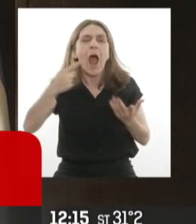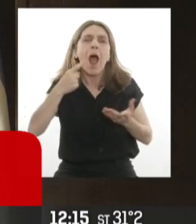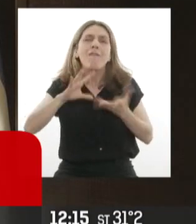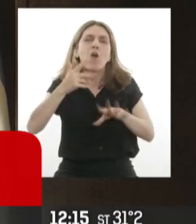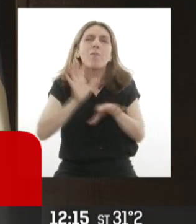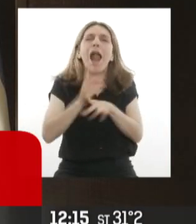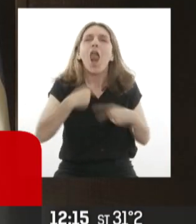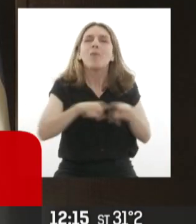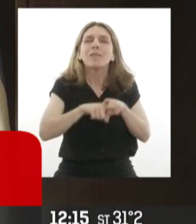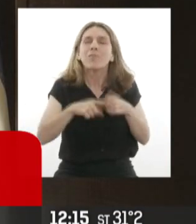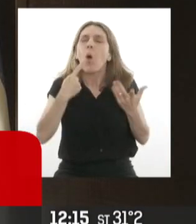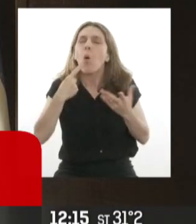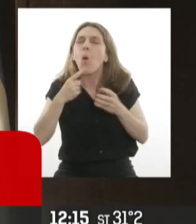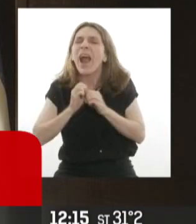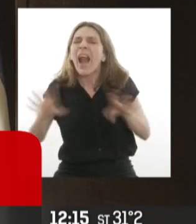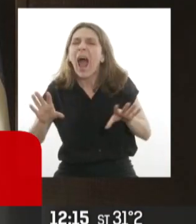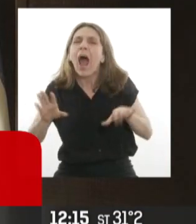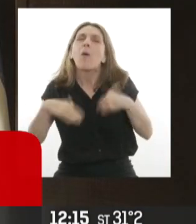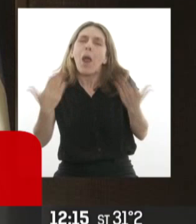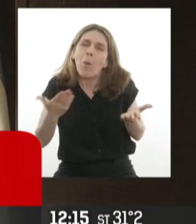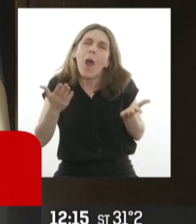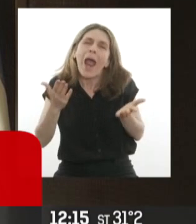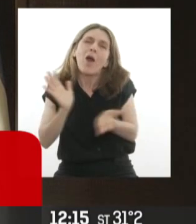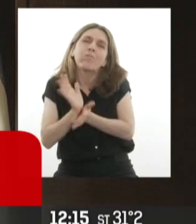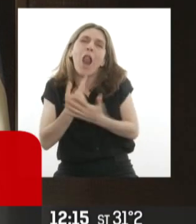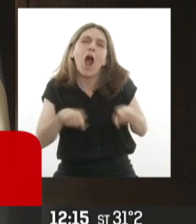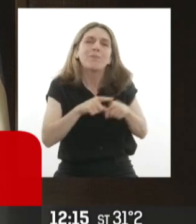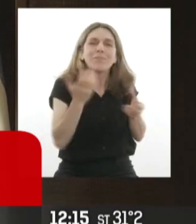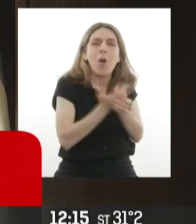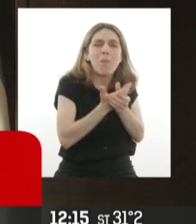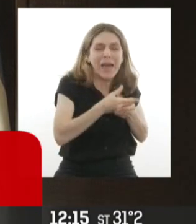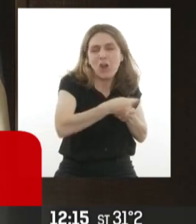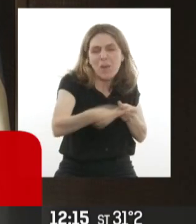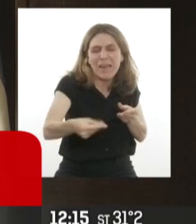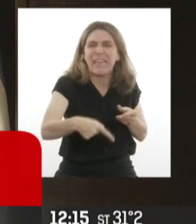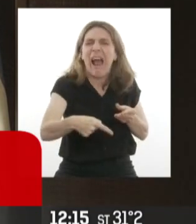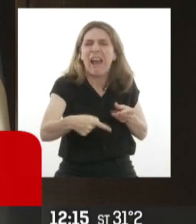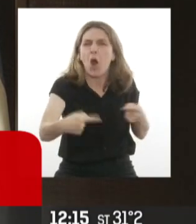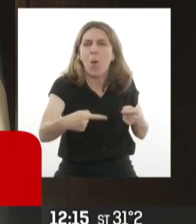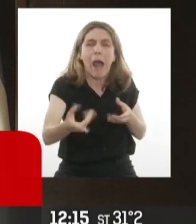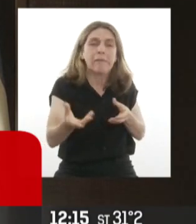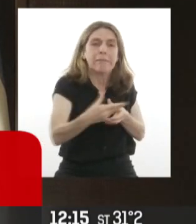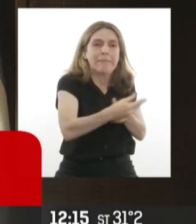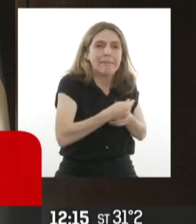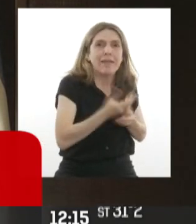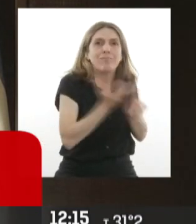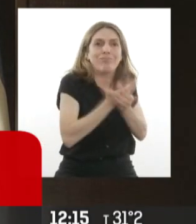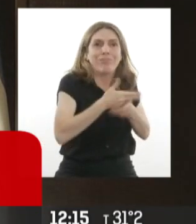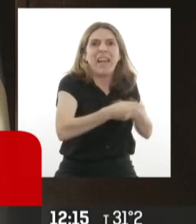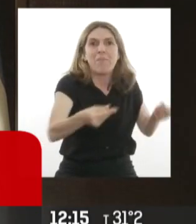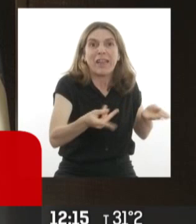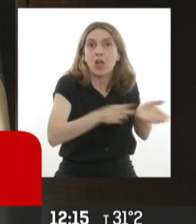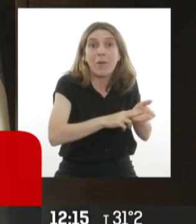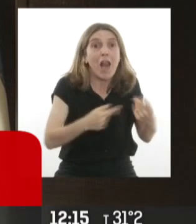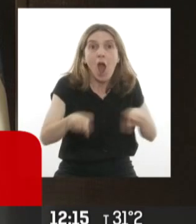vuelta? Volver a mezclar el mazo de naipes y empezar a distribuir